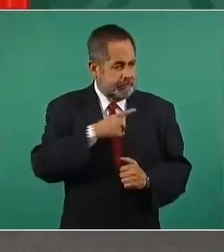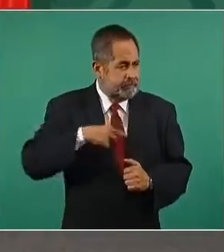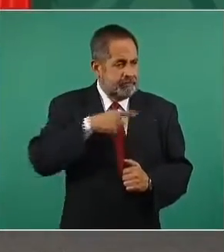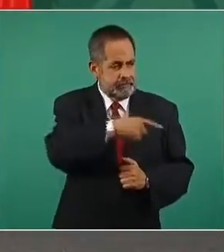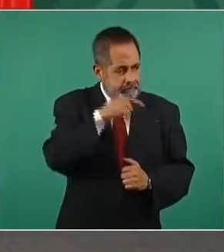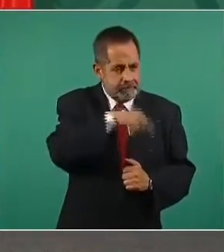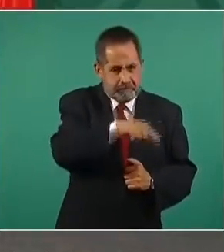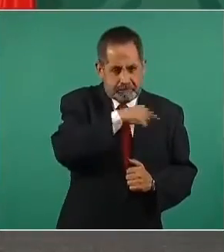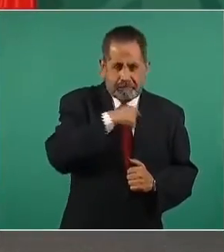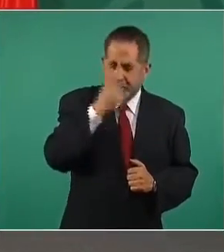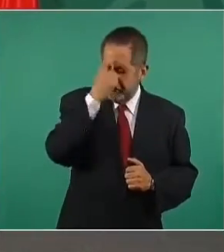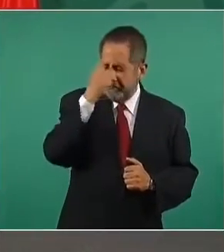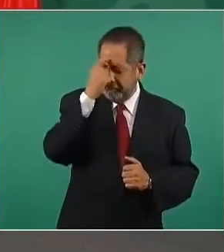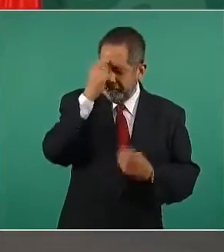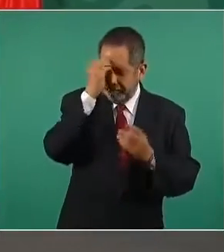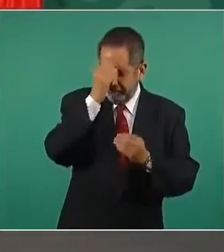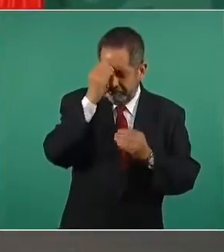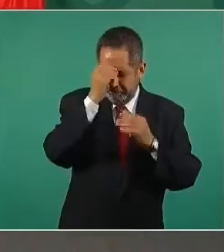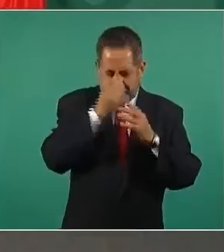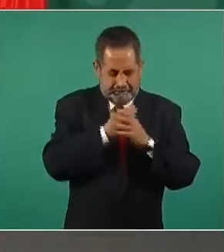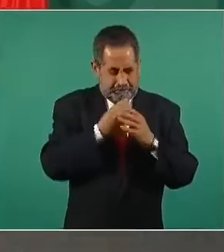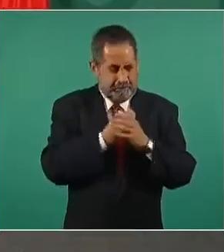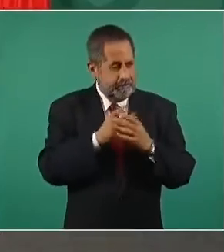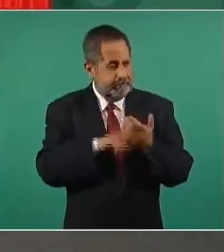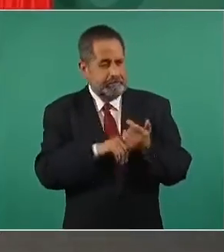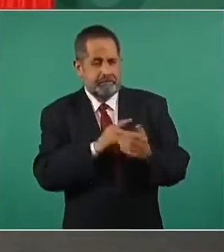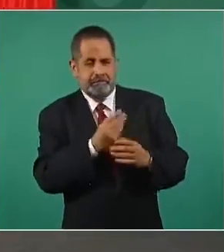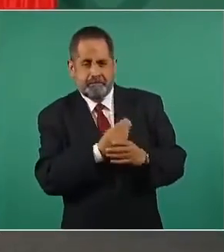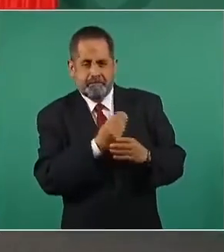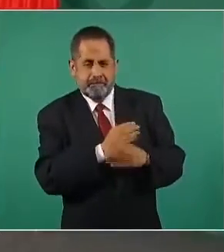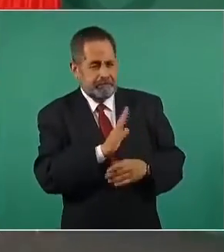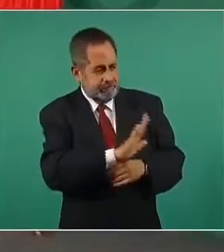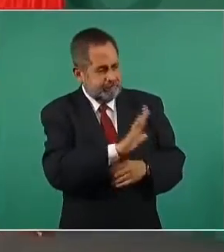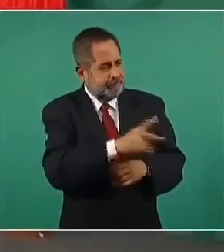reflexionar en la intimidad